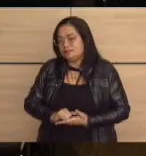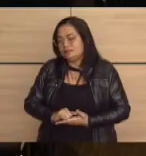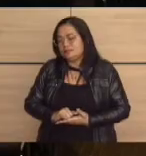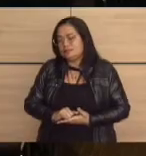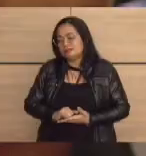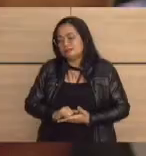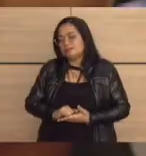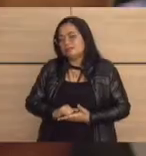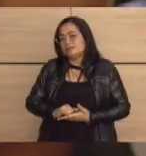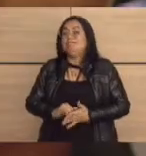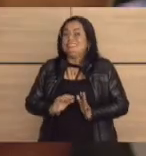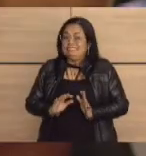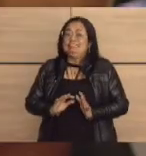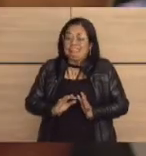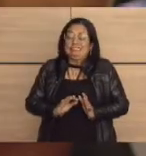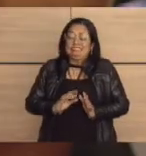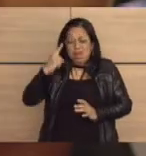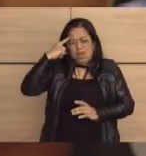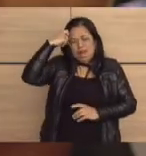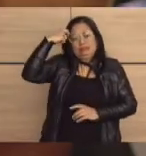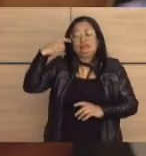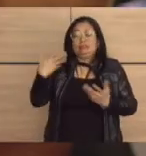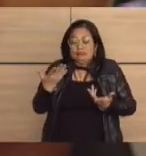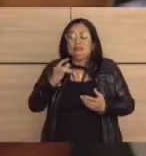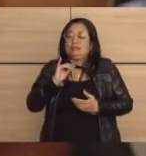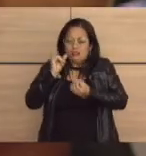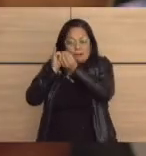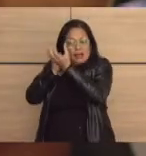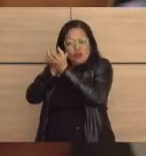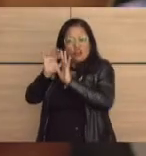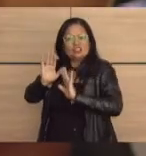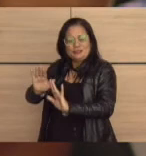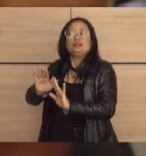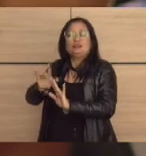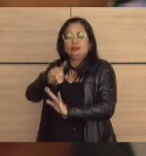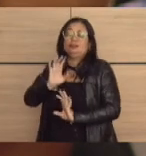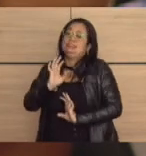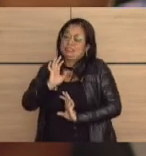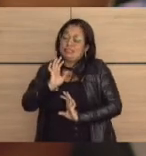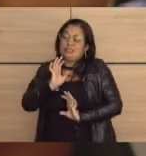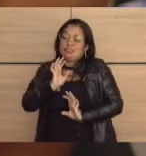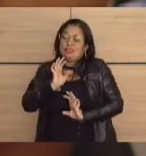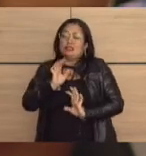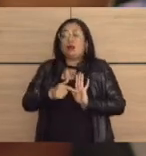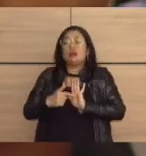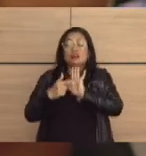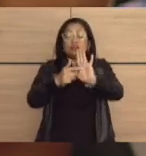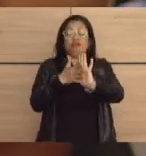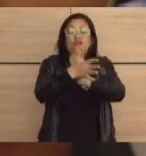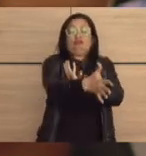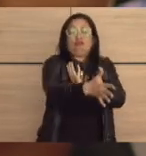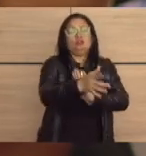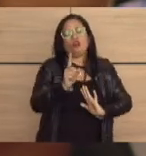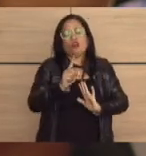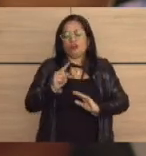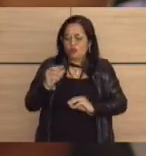Yo creo que es un desafío apasionante para la pedagogía, no la transmisión del relato, sino la construcción